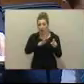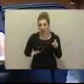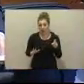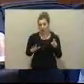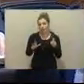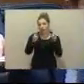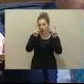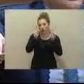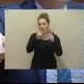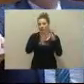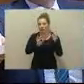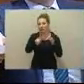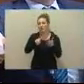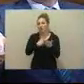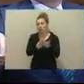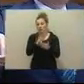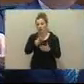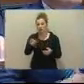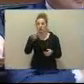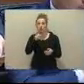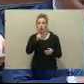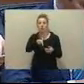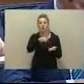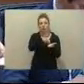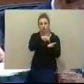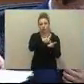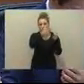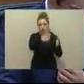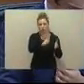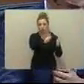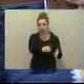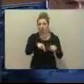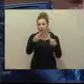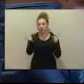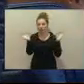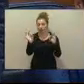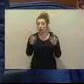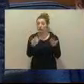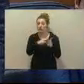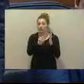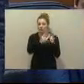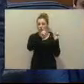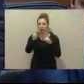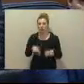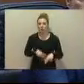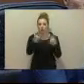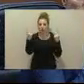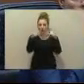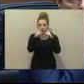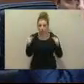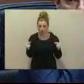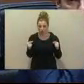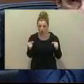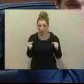también tienen unas cuantas reclamaciones que hacerle ustedes y que ustedes no dan respuesta. Por lo tanto, el sistema educativo público asturiano